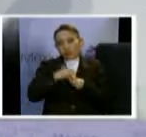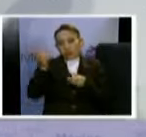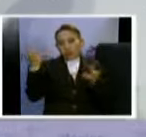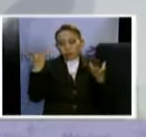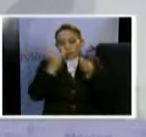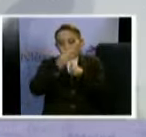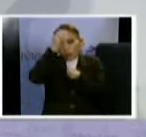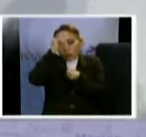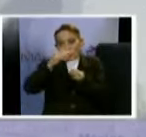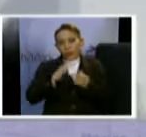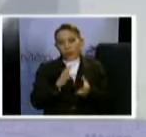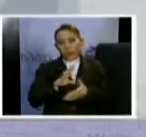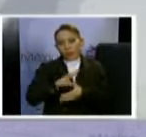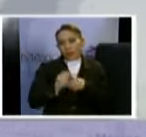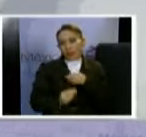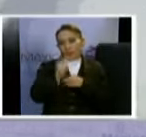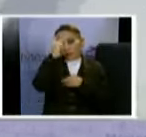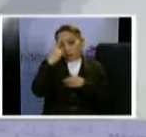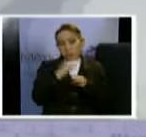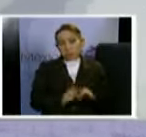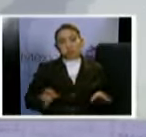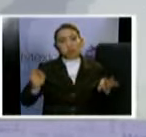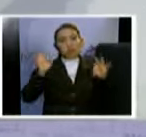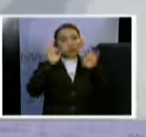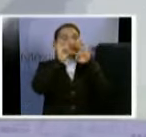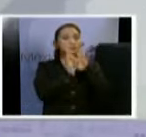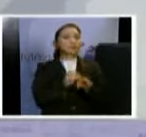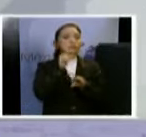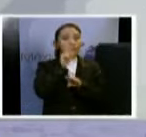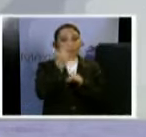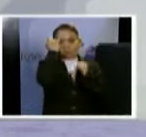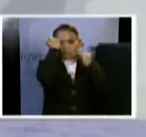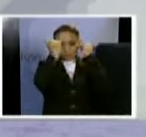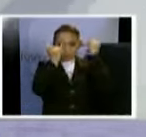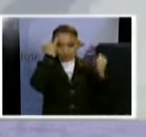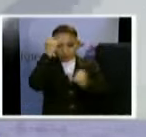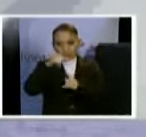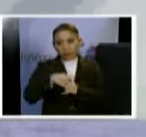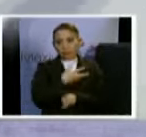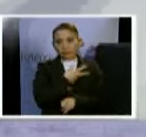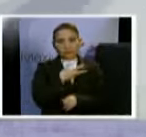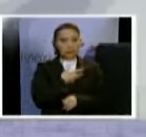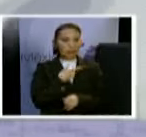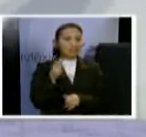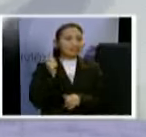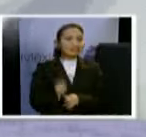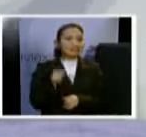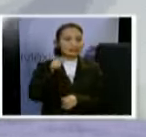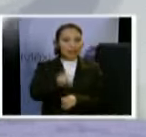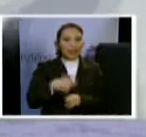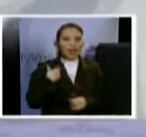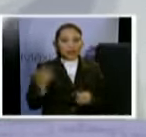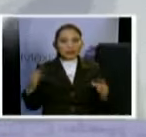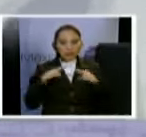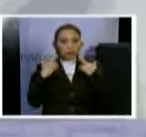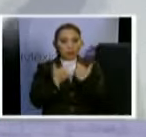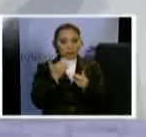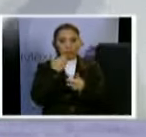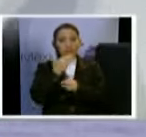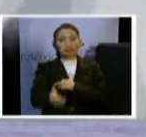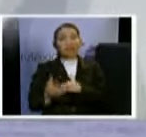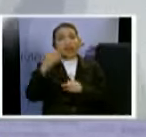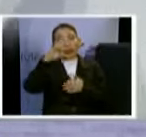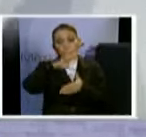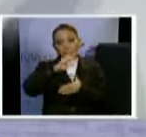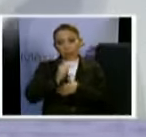consenso de América del Norte, lo cual habla de la importancia de las ideas. Aquí tenemos prácticamente lo que sería una cumbre eficaz de América